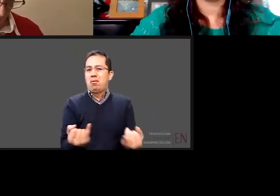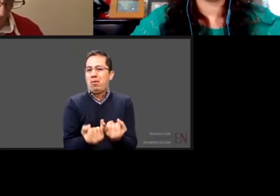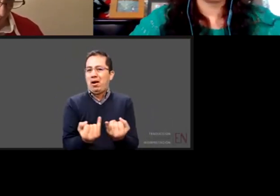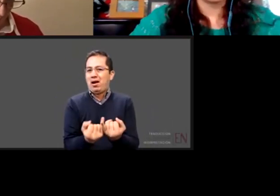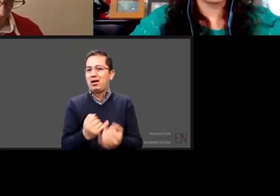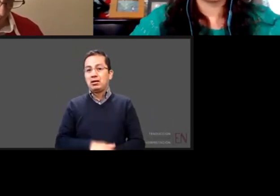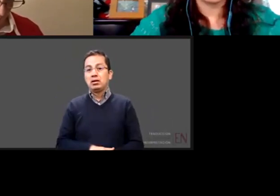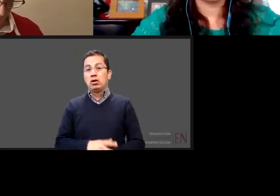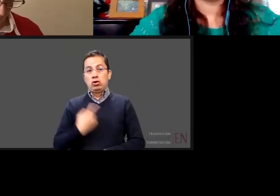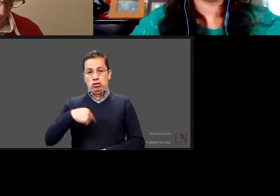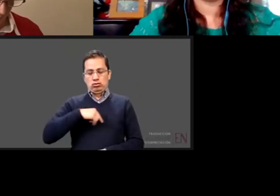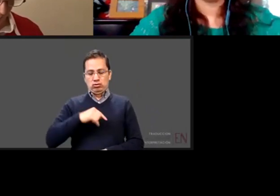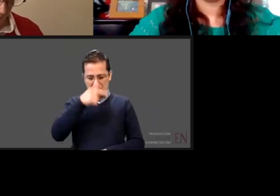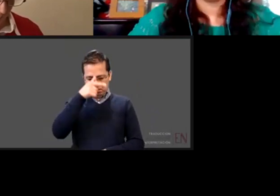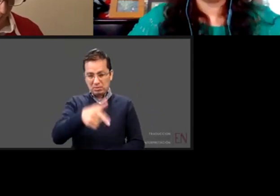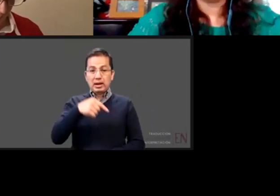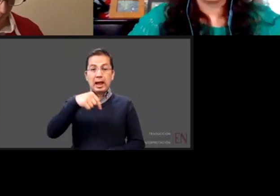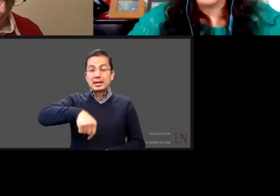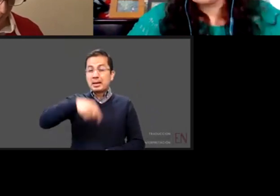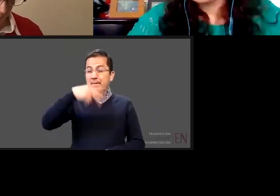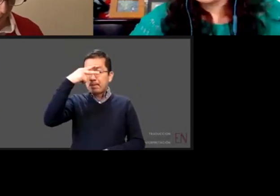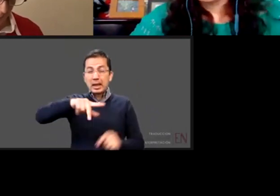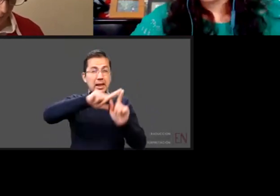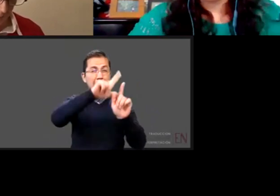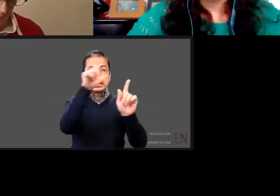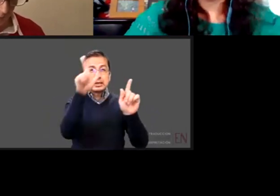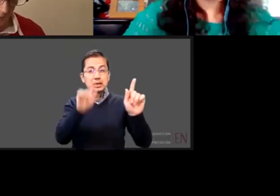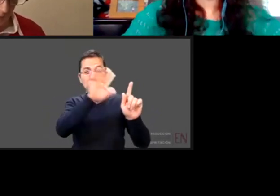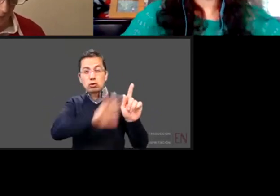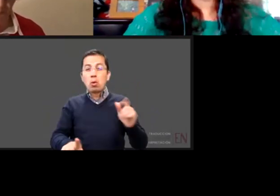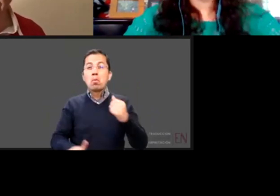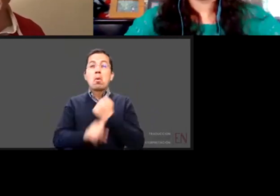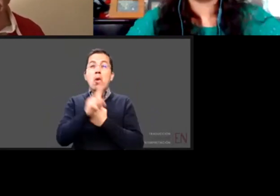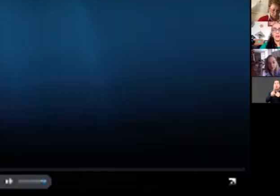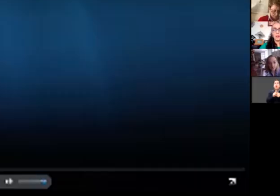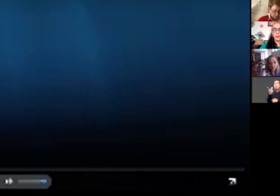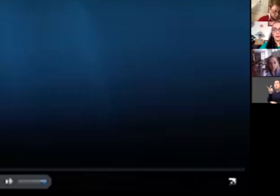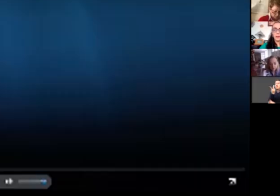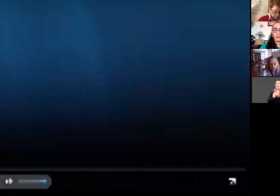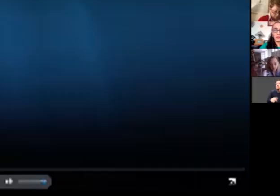los primeros años de vida si pueden poner la presentación por favor